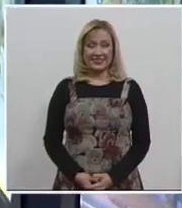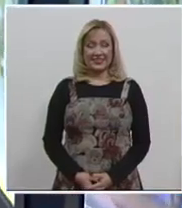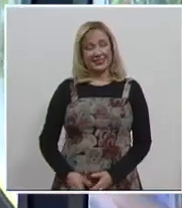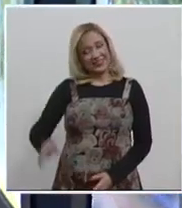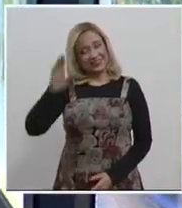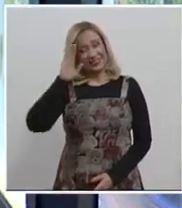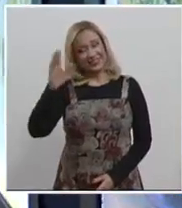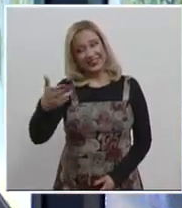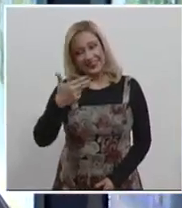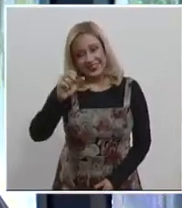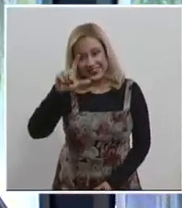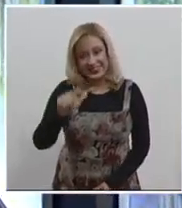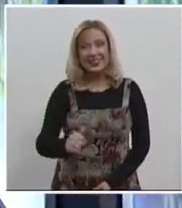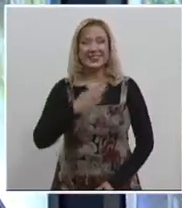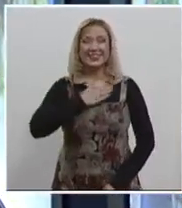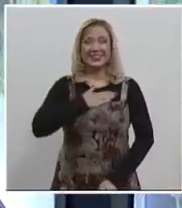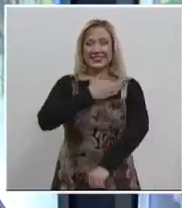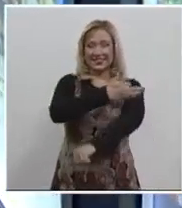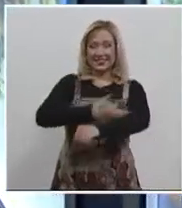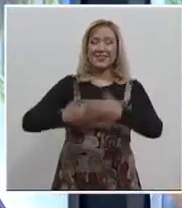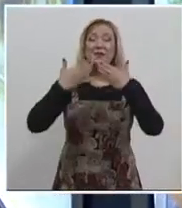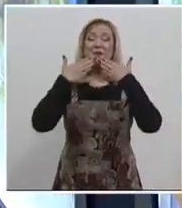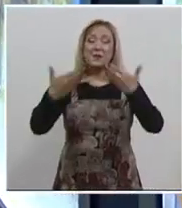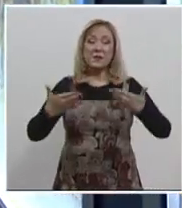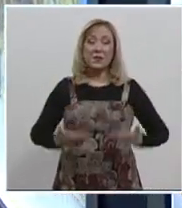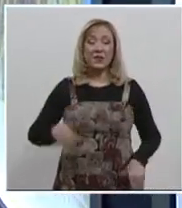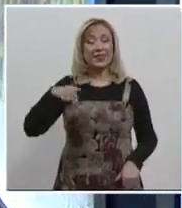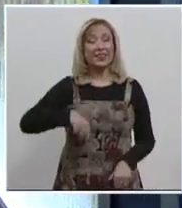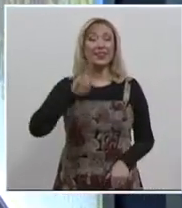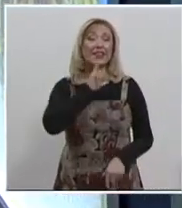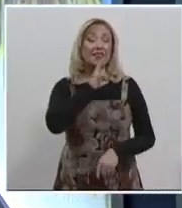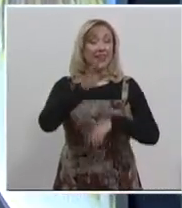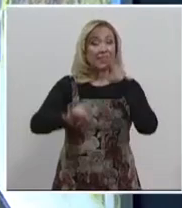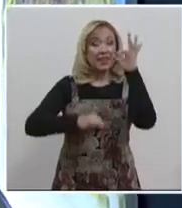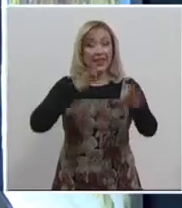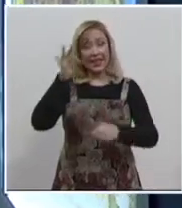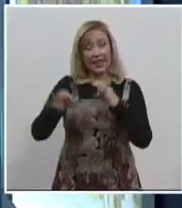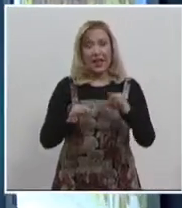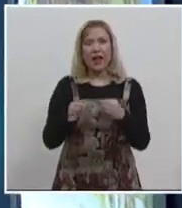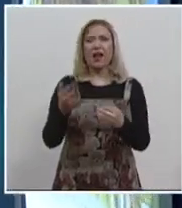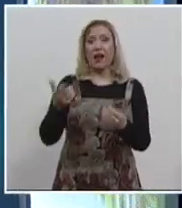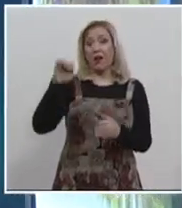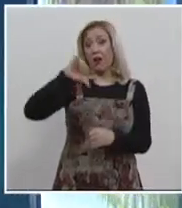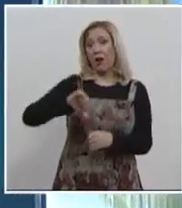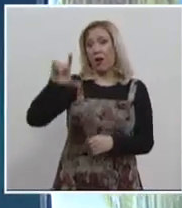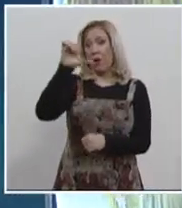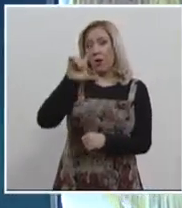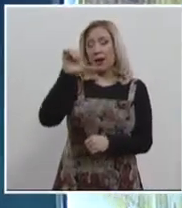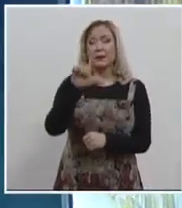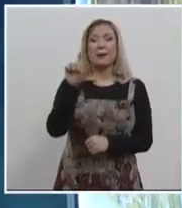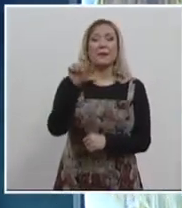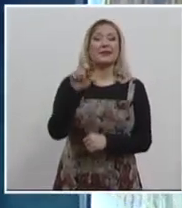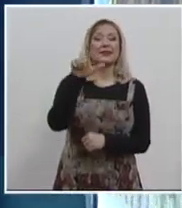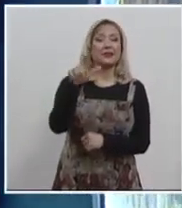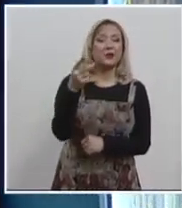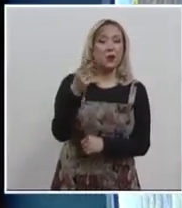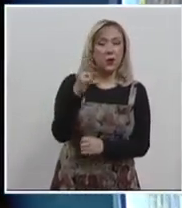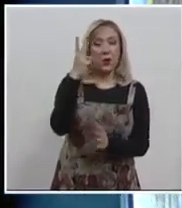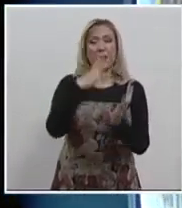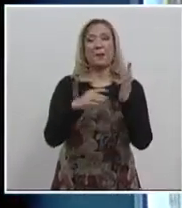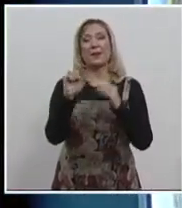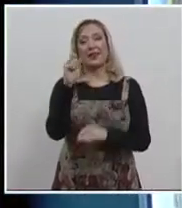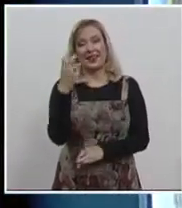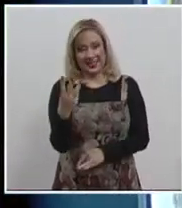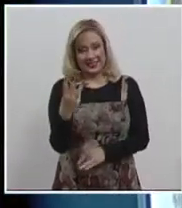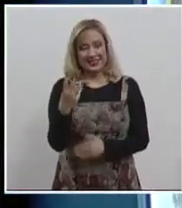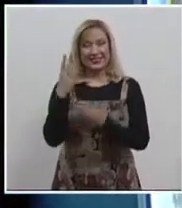Hola, ¿qué tal? Muy buenas tardes. Les damos la más cordial bienvenida a este espacio de noticias corte informativo, hoy que es lunes 27 de noviembre de